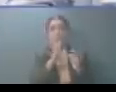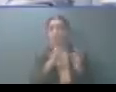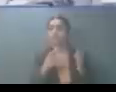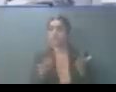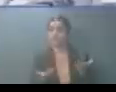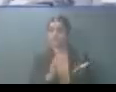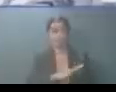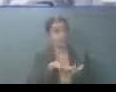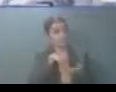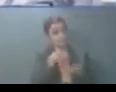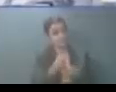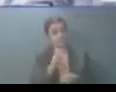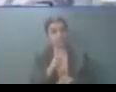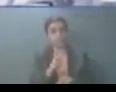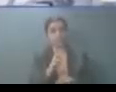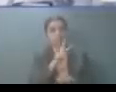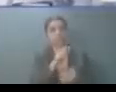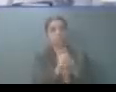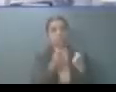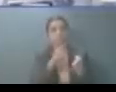2.106.445 y en la fase 1 son